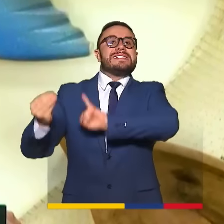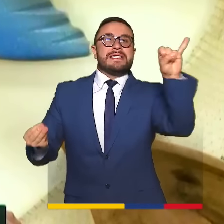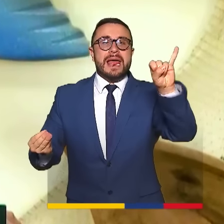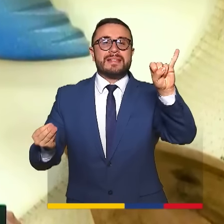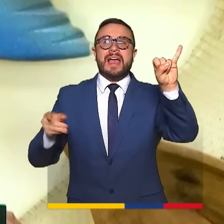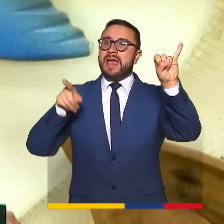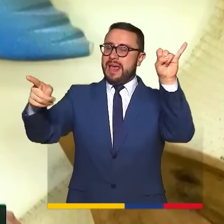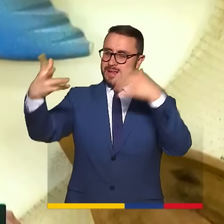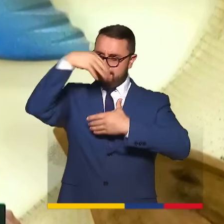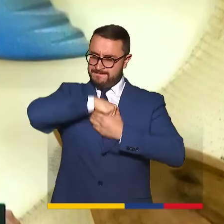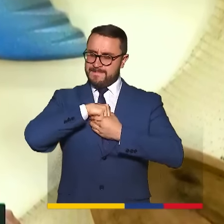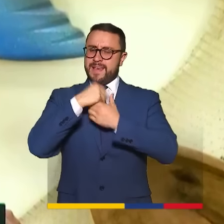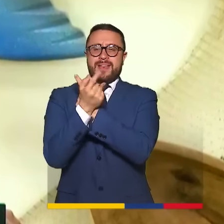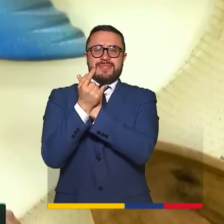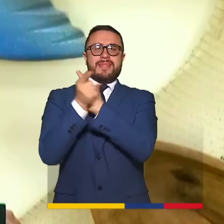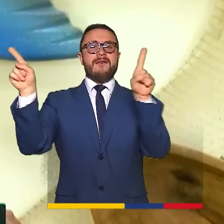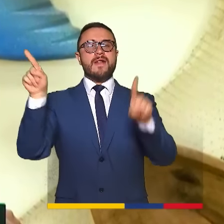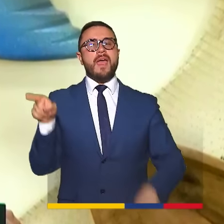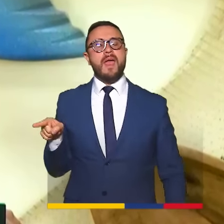era un ser libre.